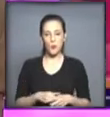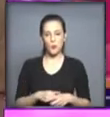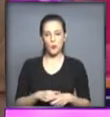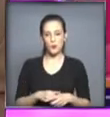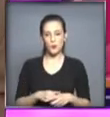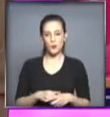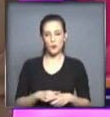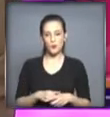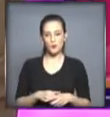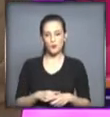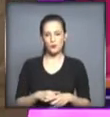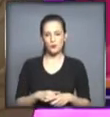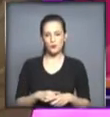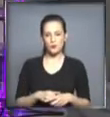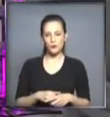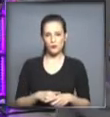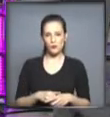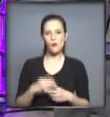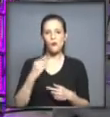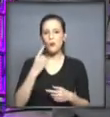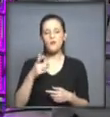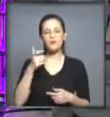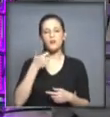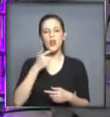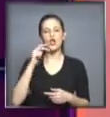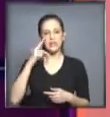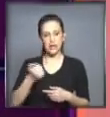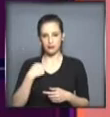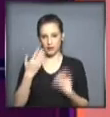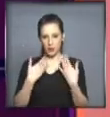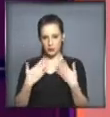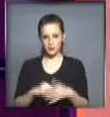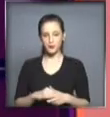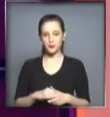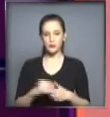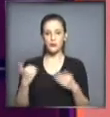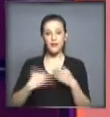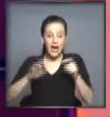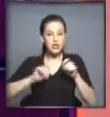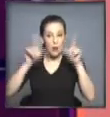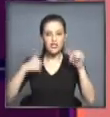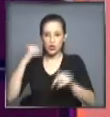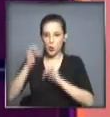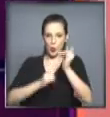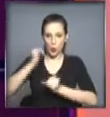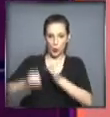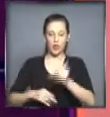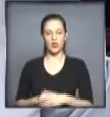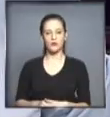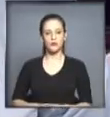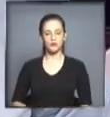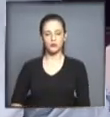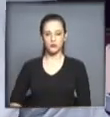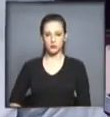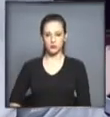Para los pibes siempre Agustina, hay la edad de los chicos. Ah, bueno. Usted ya es grande. Ok. No, más. Igual te vas a sorprender con lo que te voy a decir. ¿Mucho? No,